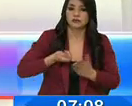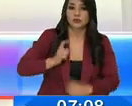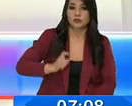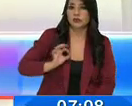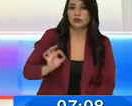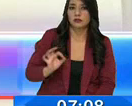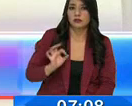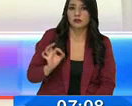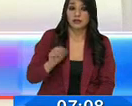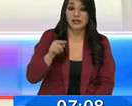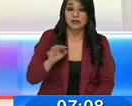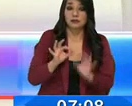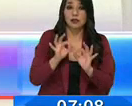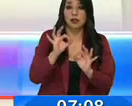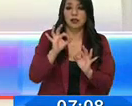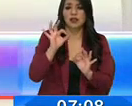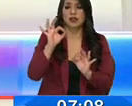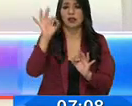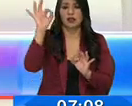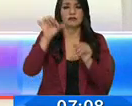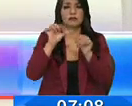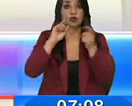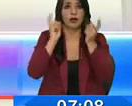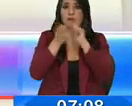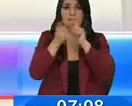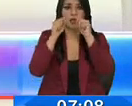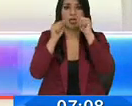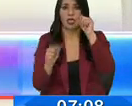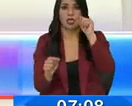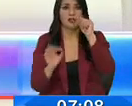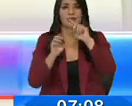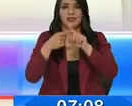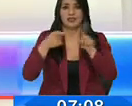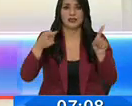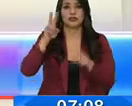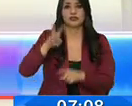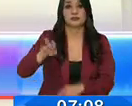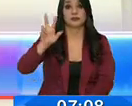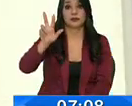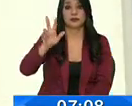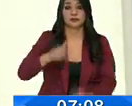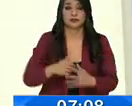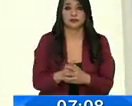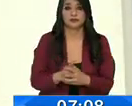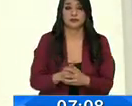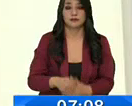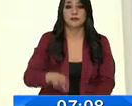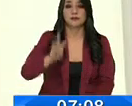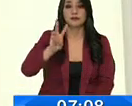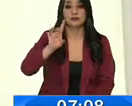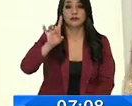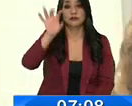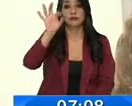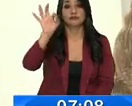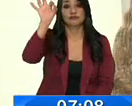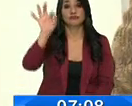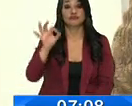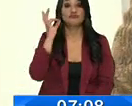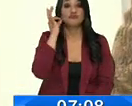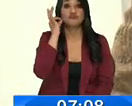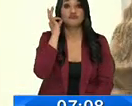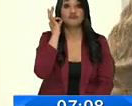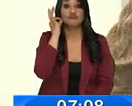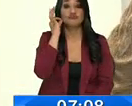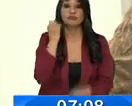y esta cifra viene siendo estable, no ha cambiado desde el 2003. El 68% de las mujeres se ubican